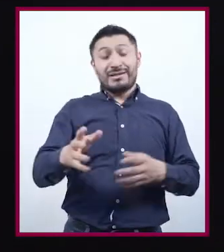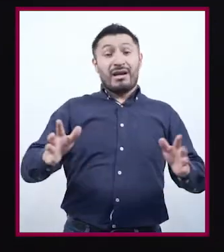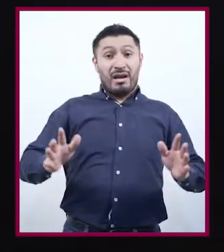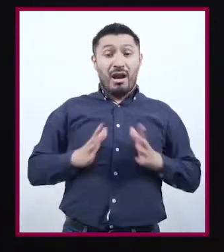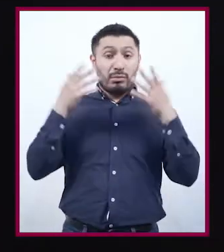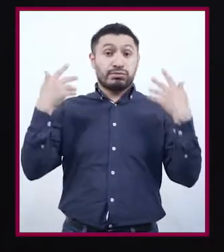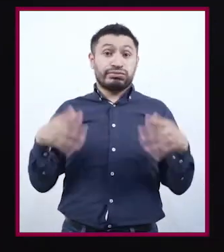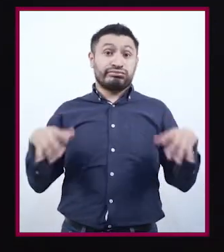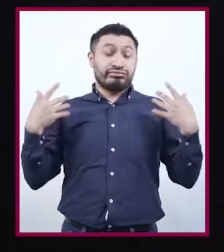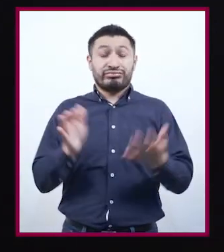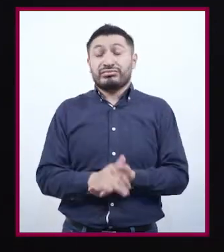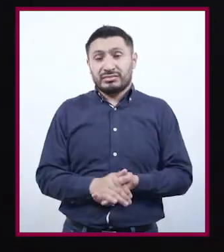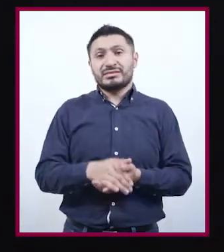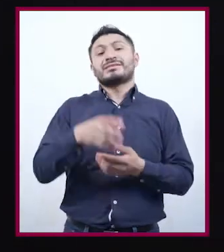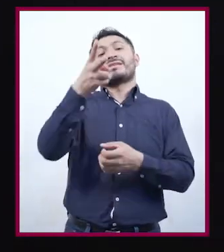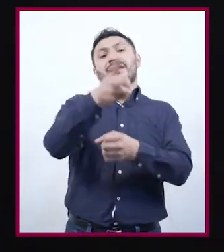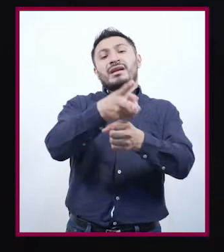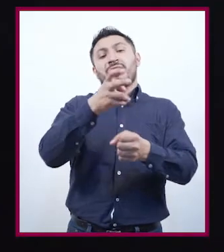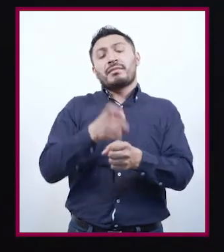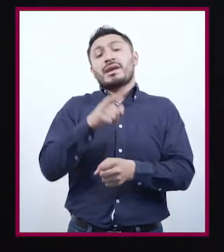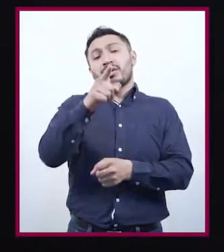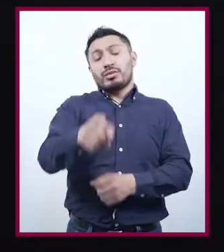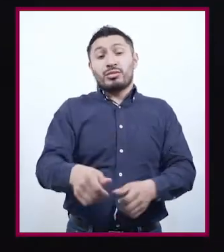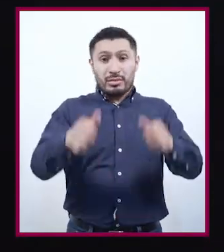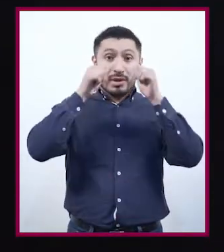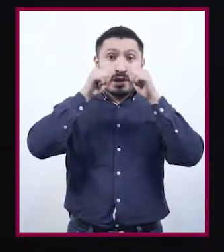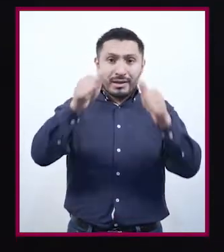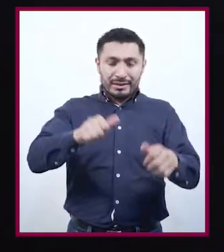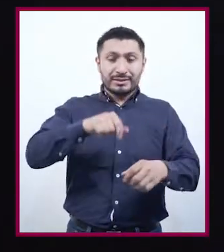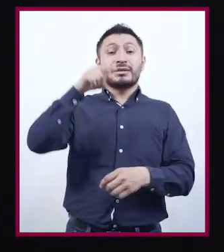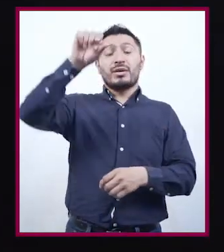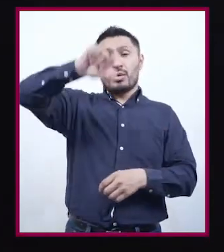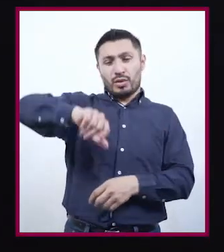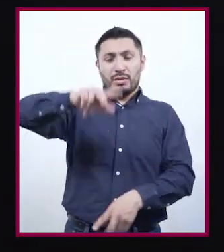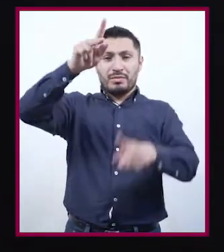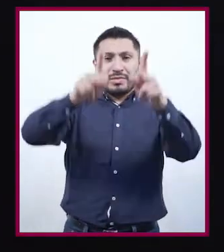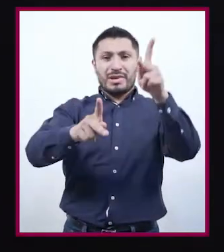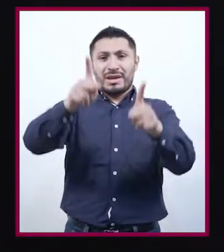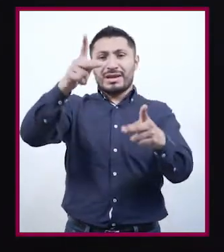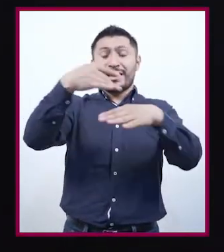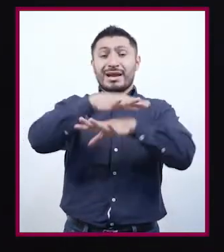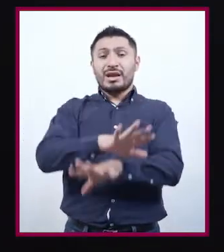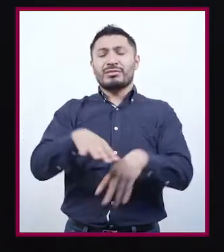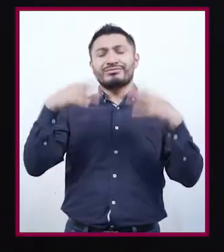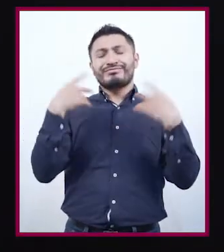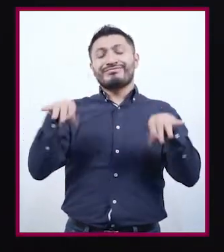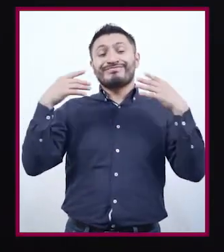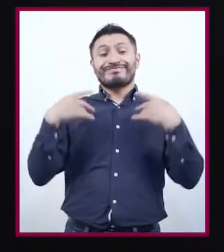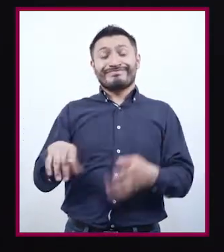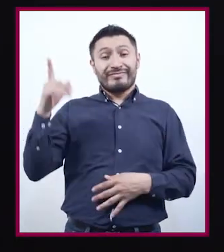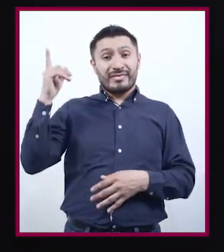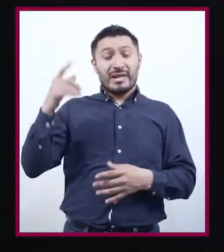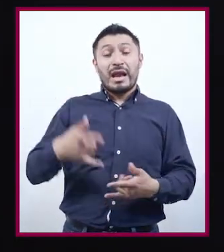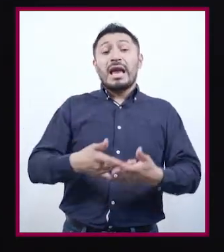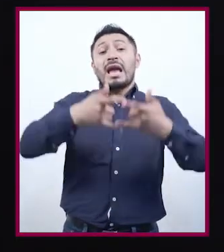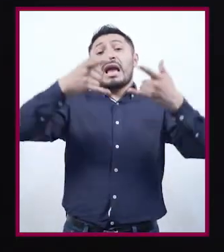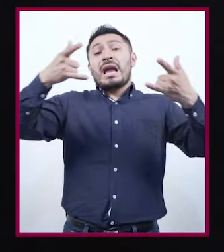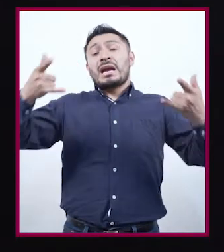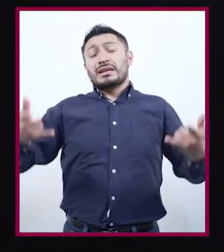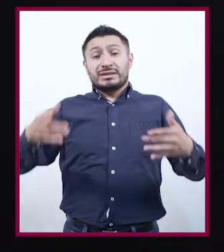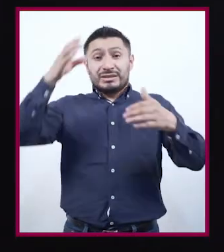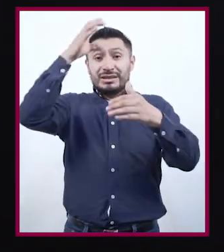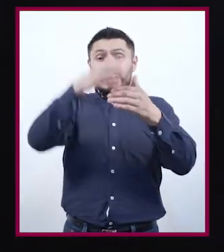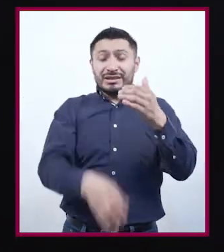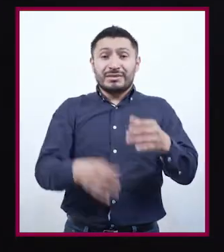Sí, es sorprendente. Por eso te invito a que permanezcas con nosotros, porque hoy hablaremos sobre el complejo proceso